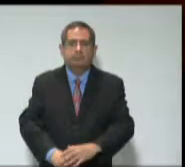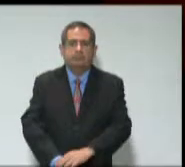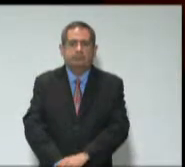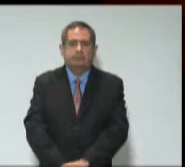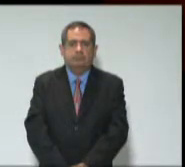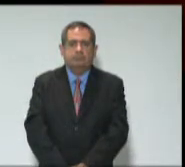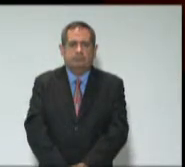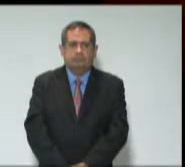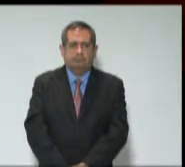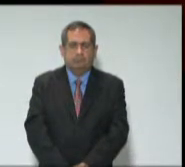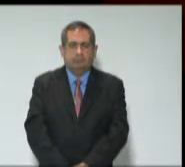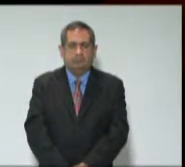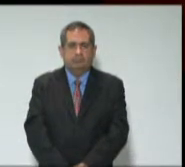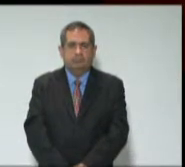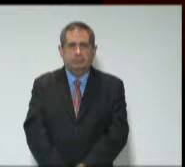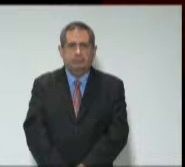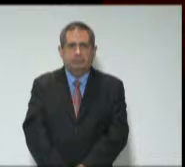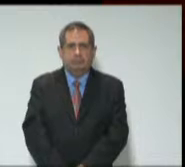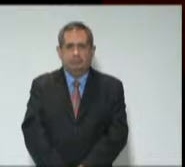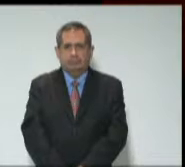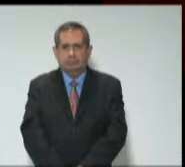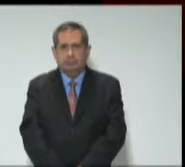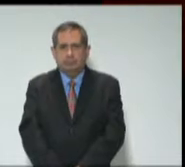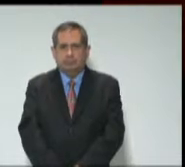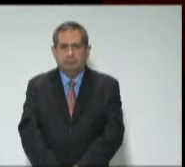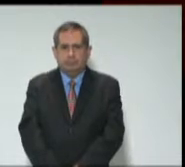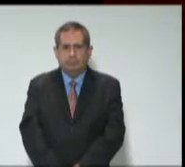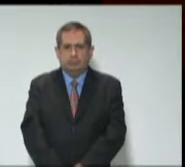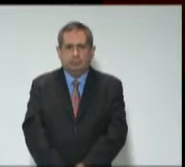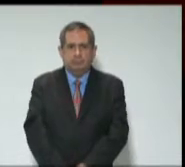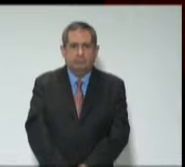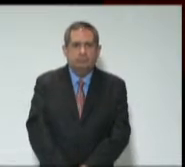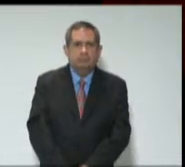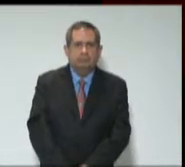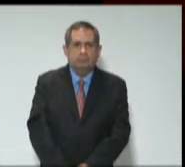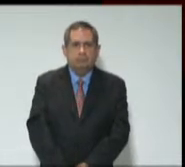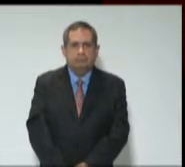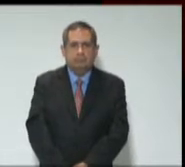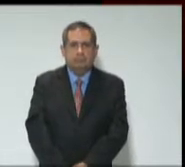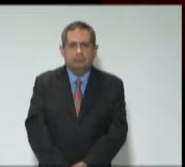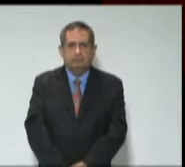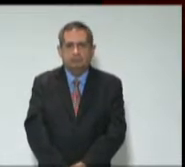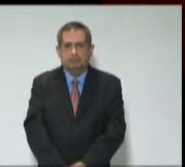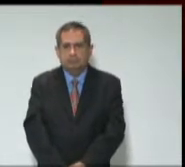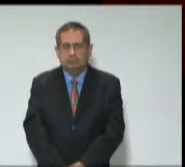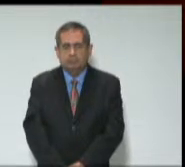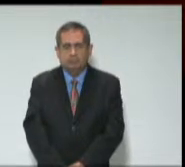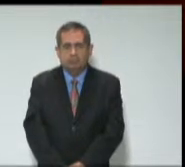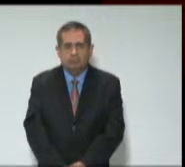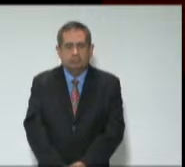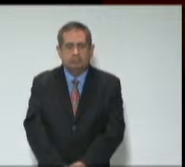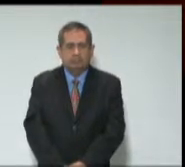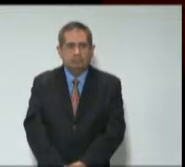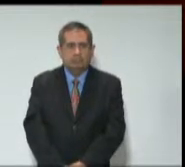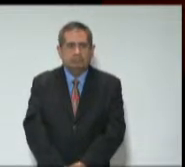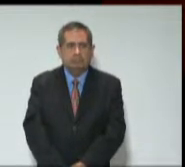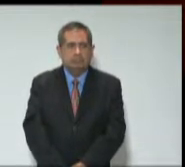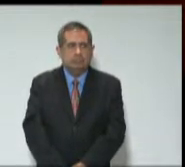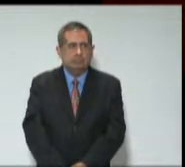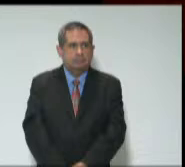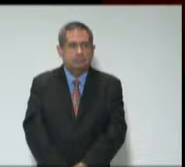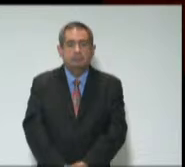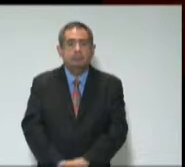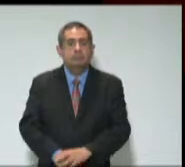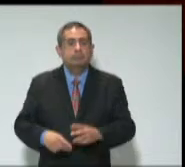gracias comisionado presidente Francisco Javier Acuña llamas comisionadas comisionados integrantes